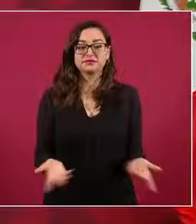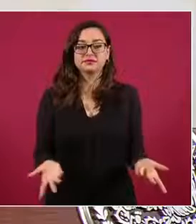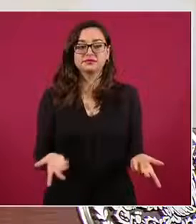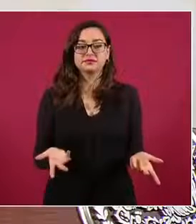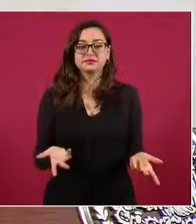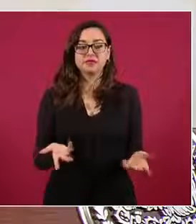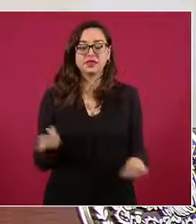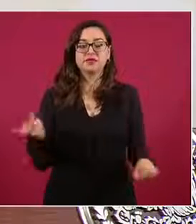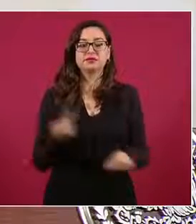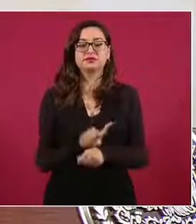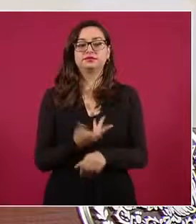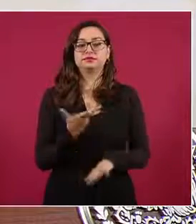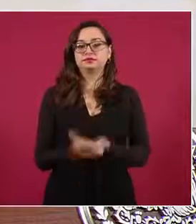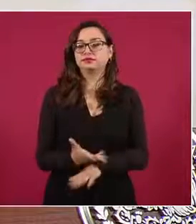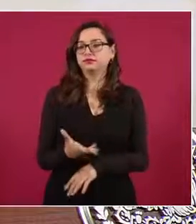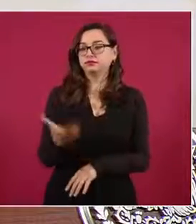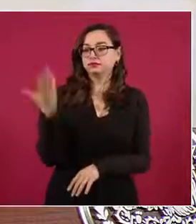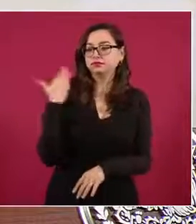simulaban,